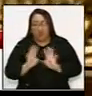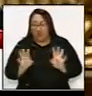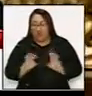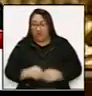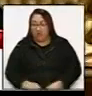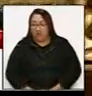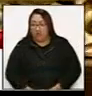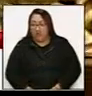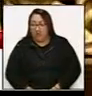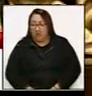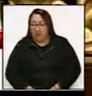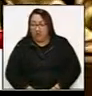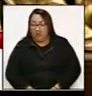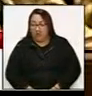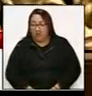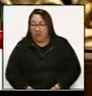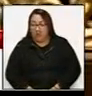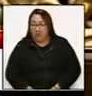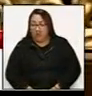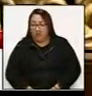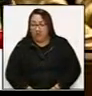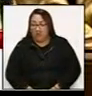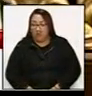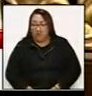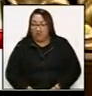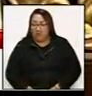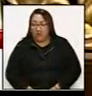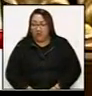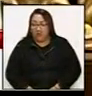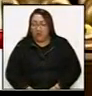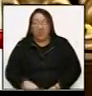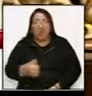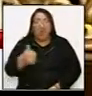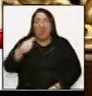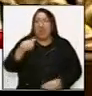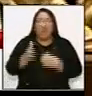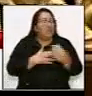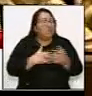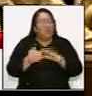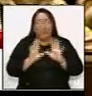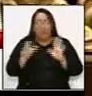uno no es el caso que nos pongamos a juzgar si está bien o está mal.